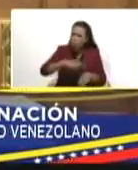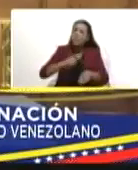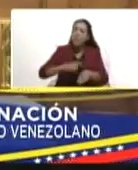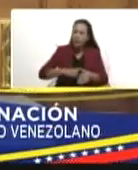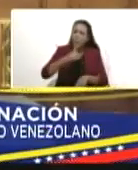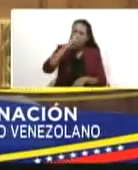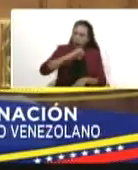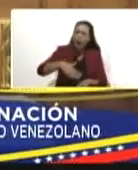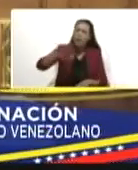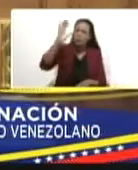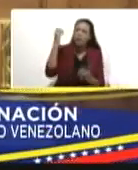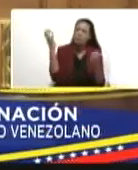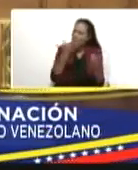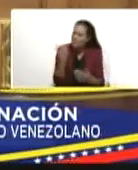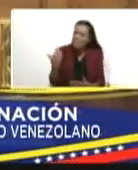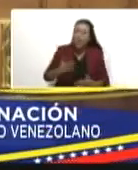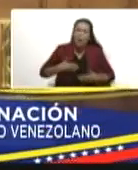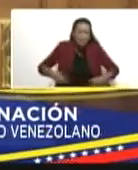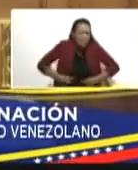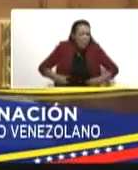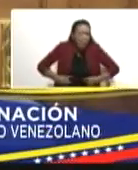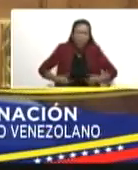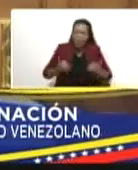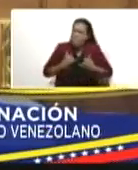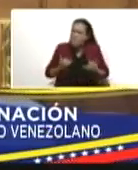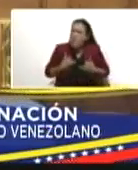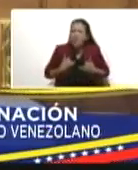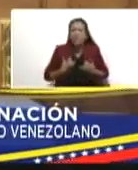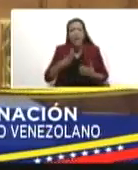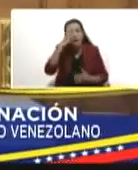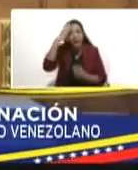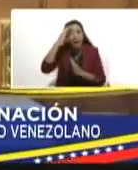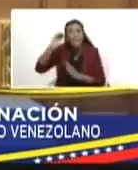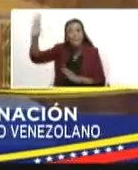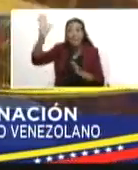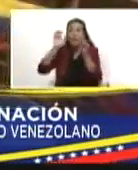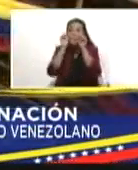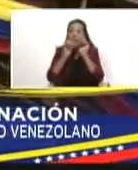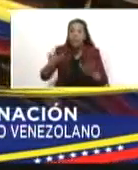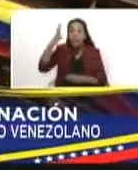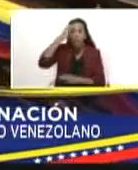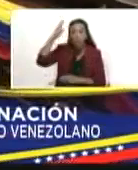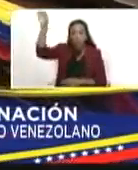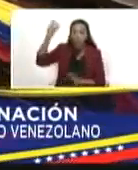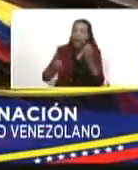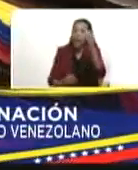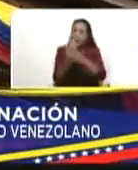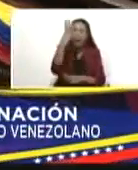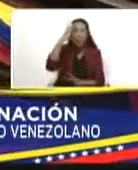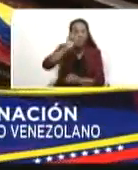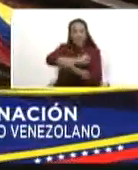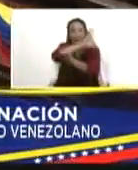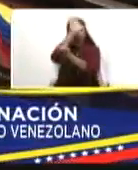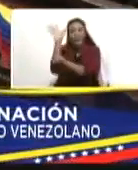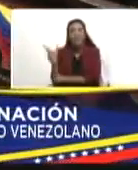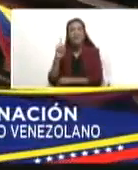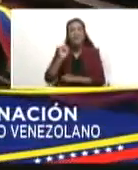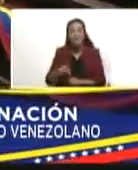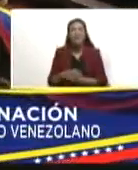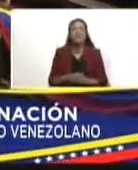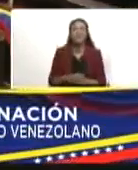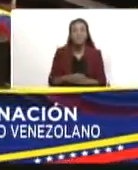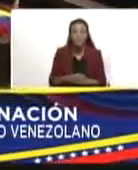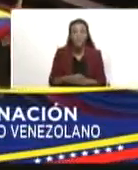en los años que están por venir con el esfuerzo propio y la bendición de Dios padre todopoderoso creador del cielo y de la